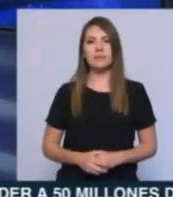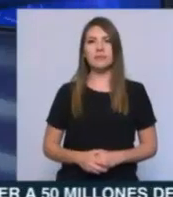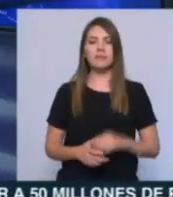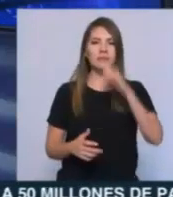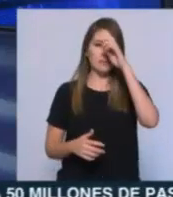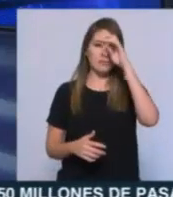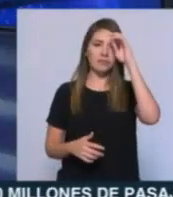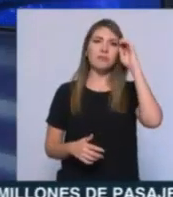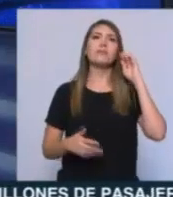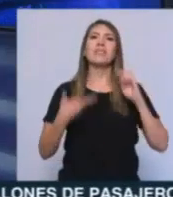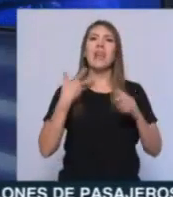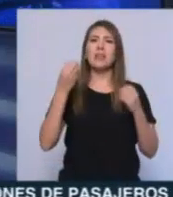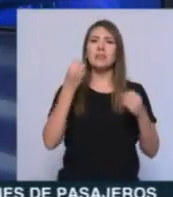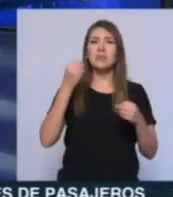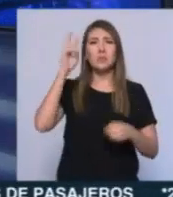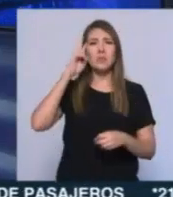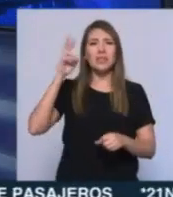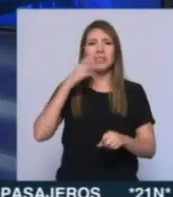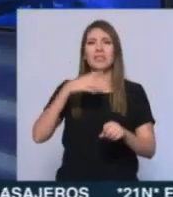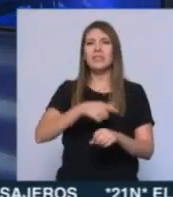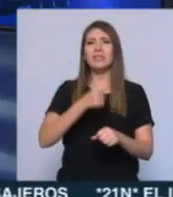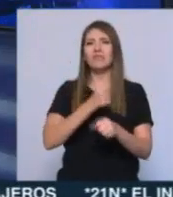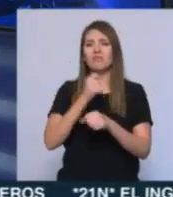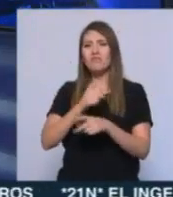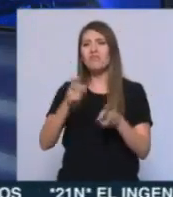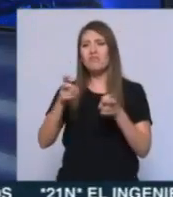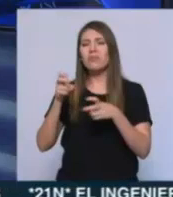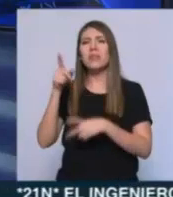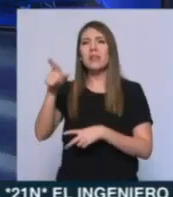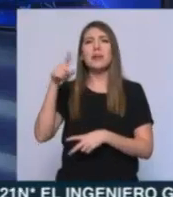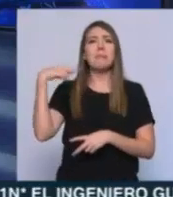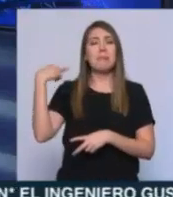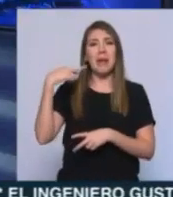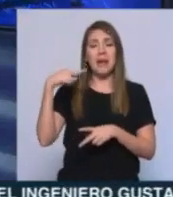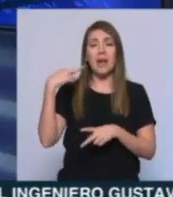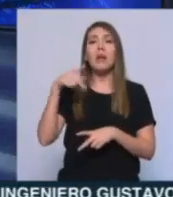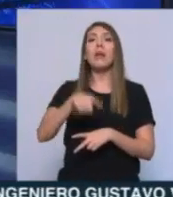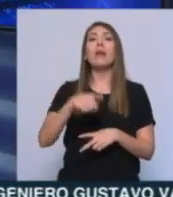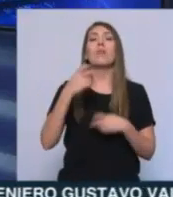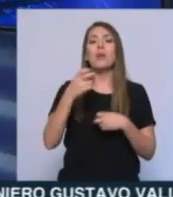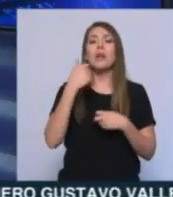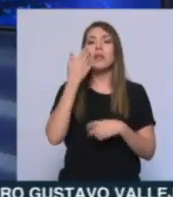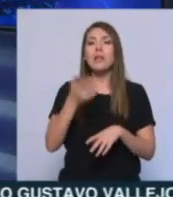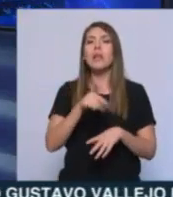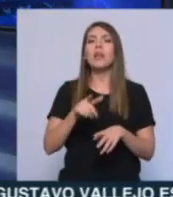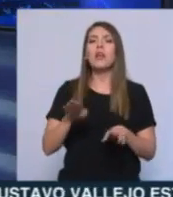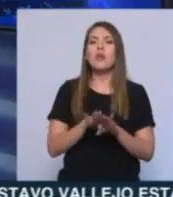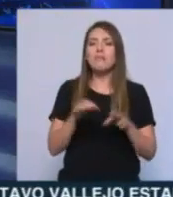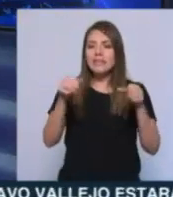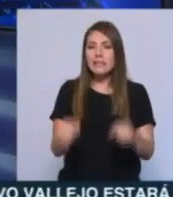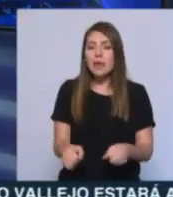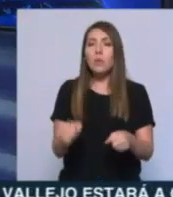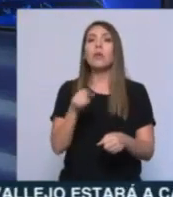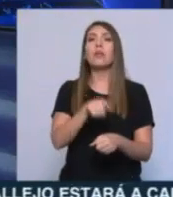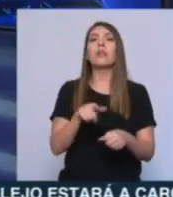ante la creciente ola de violencia en el estado de Veracruz como parte de las acciones para garantizar la seguridad en esta entidad. La Guardia